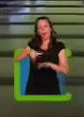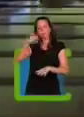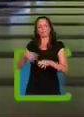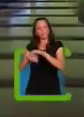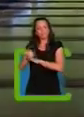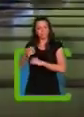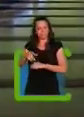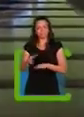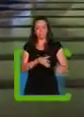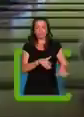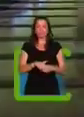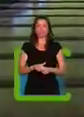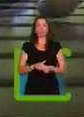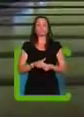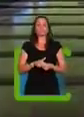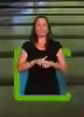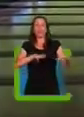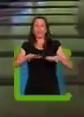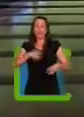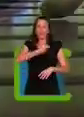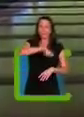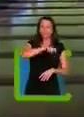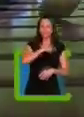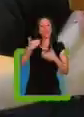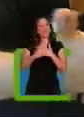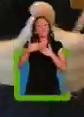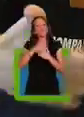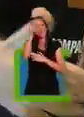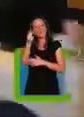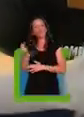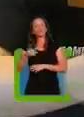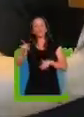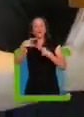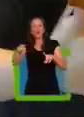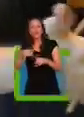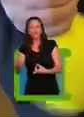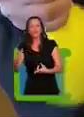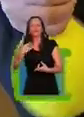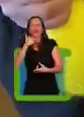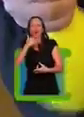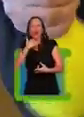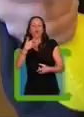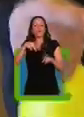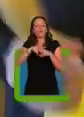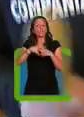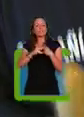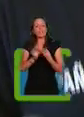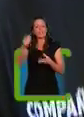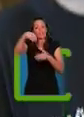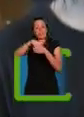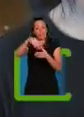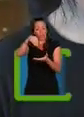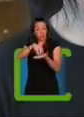habilitación. Danza española, contemporánea, pintura, música, estos son algunos de los talleres con los que nos